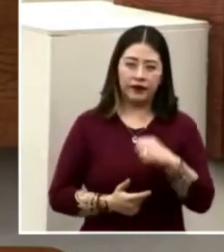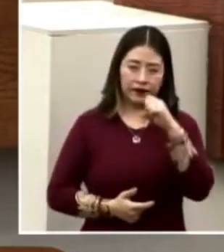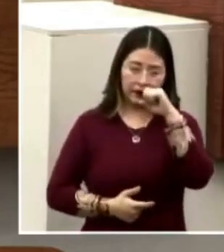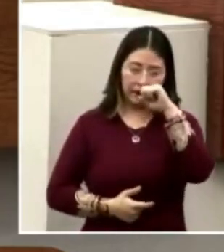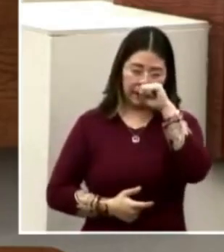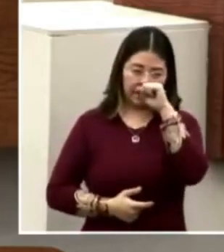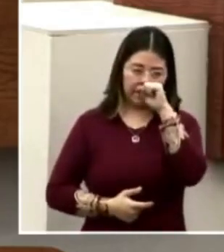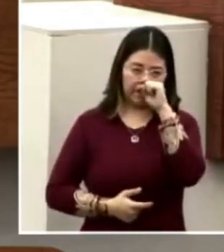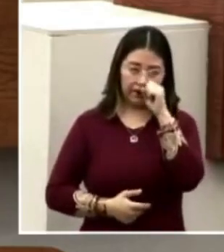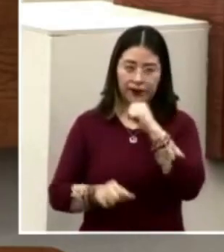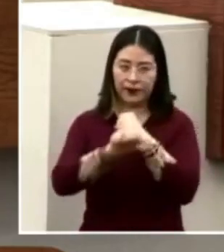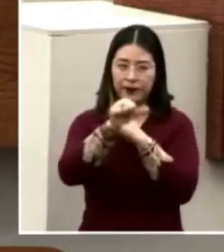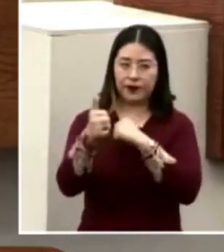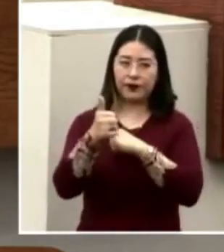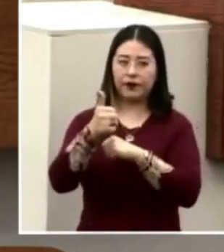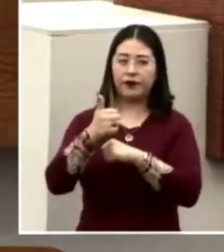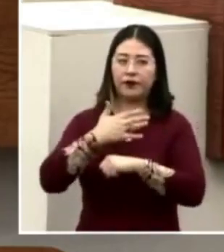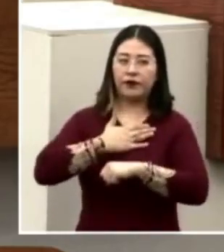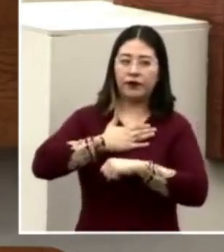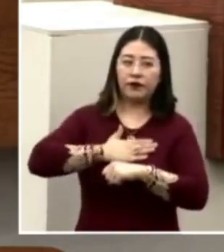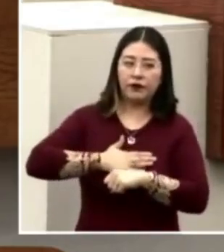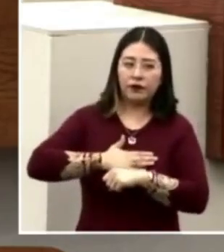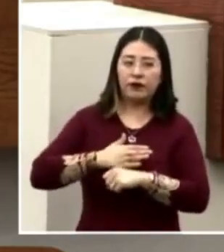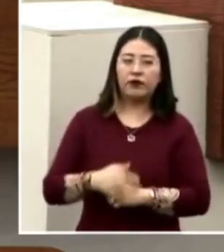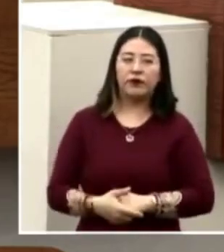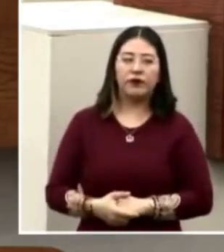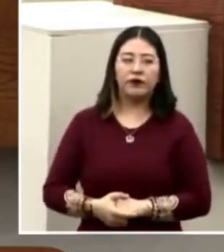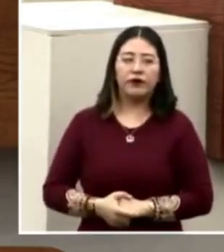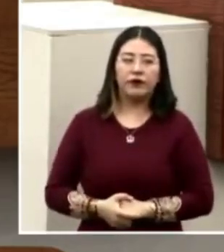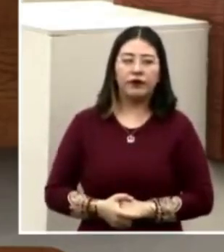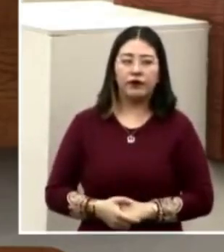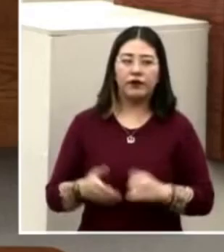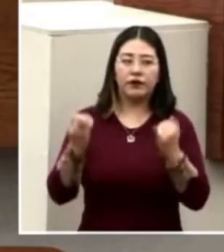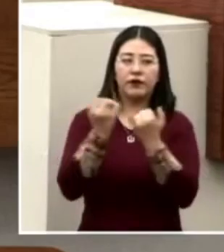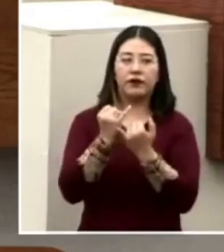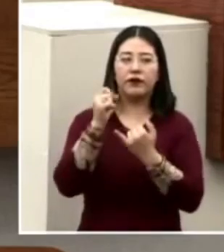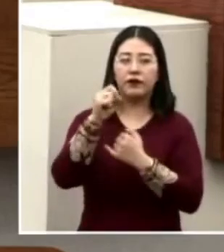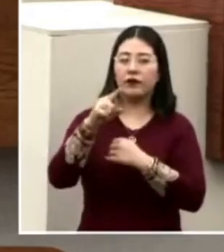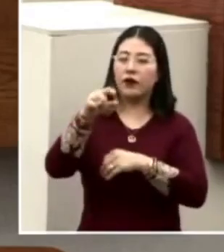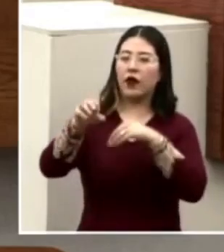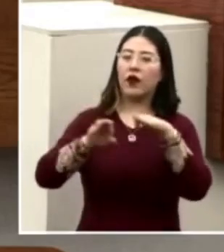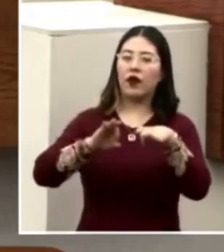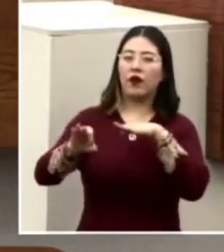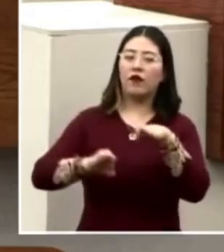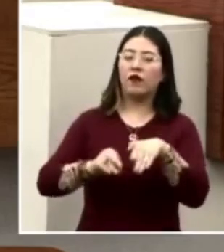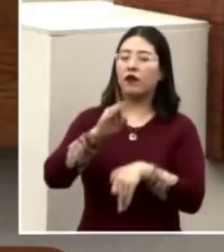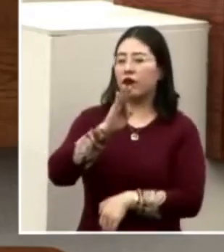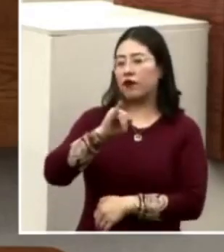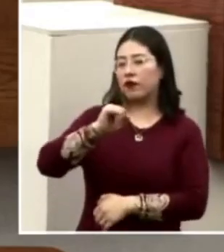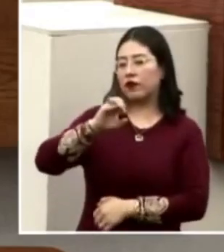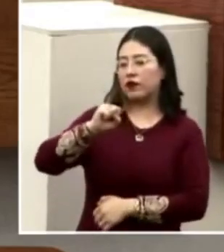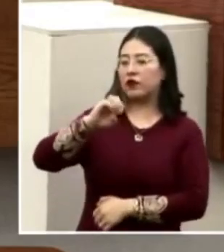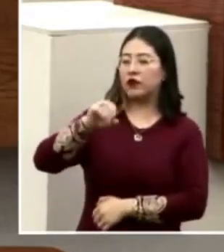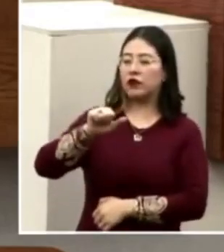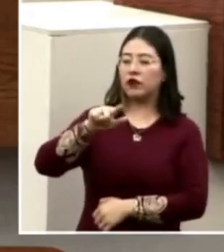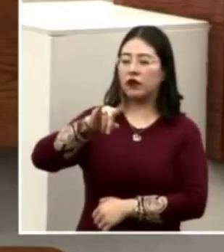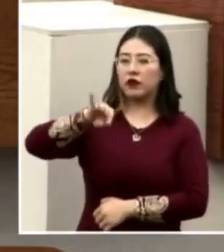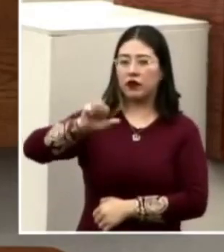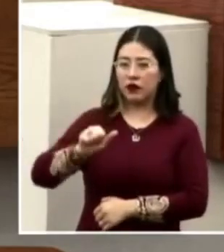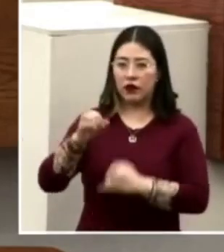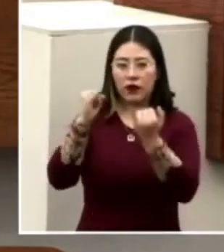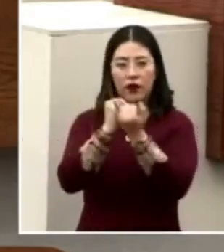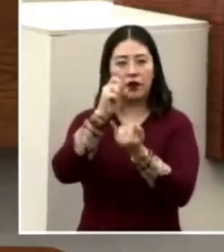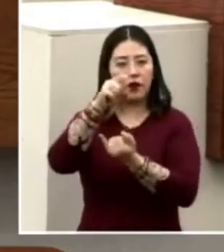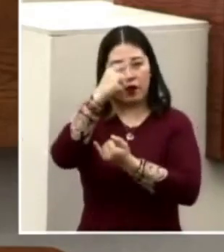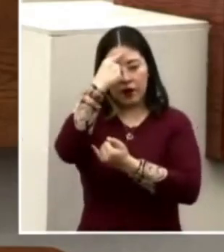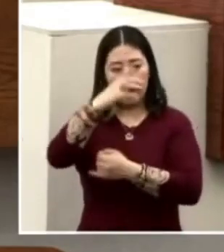de procuración de justicia, que esa es la tarea de la Fiscalía, y el área de